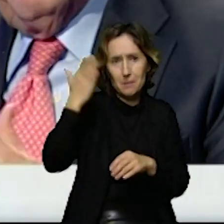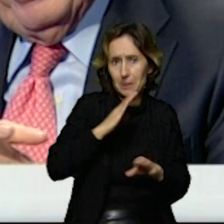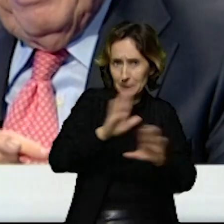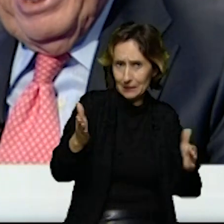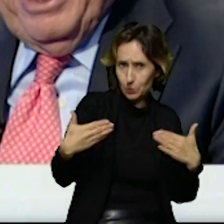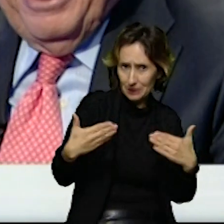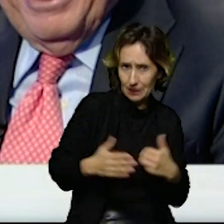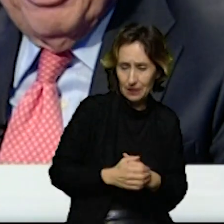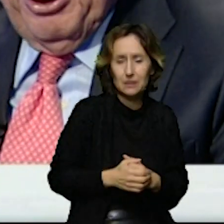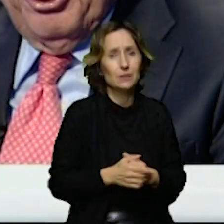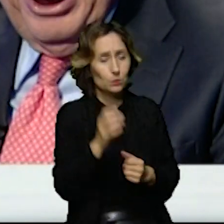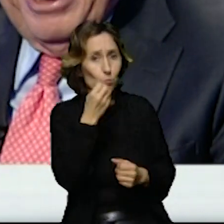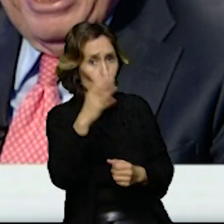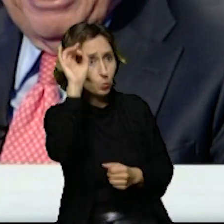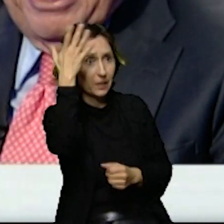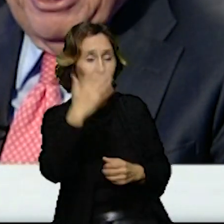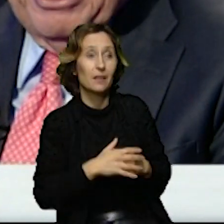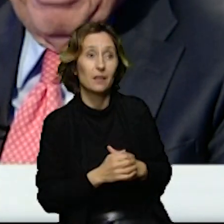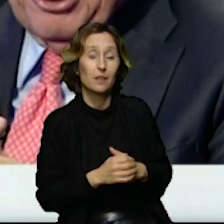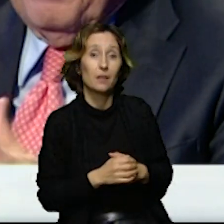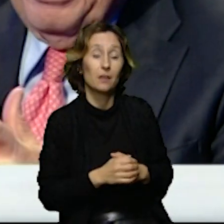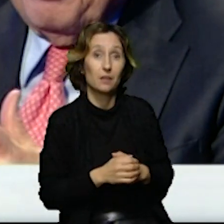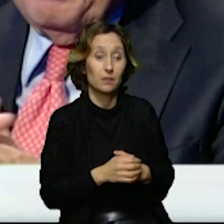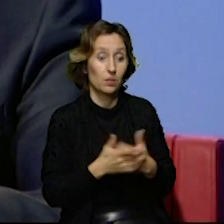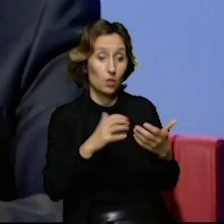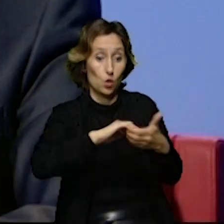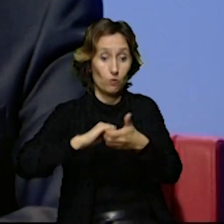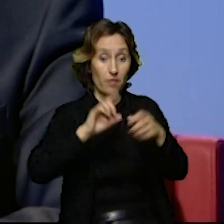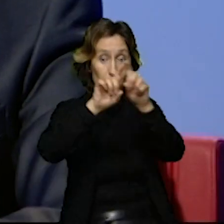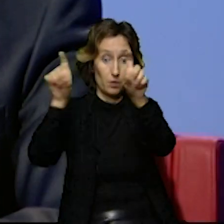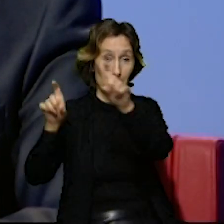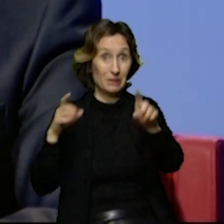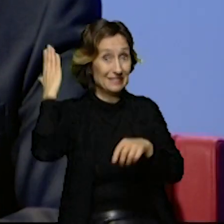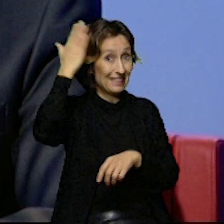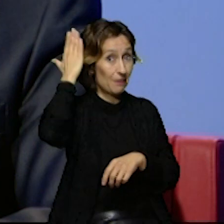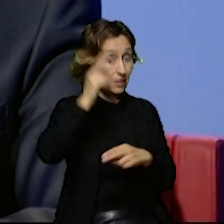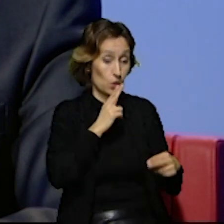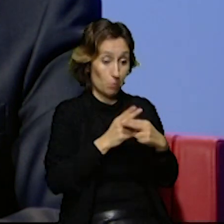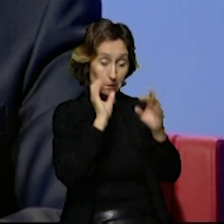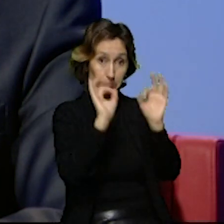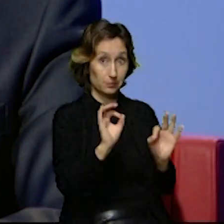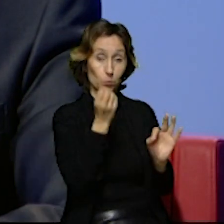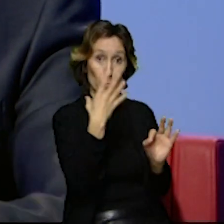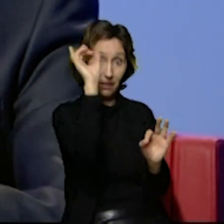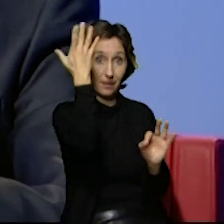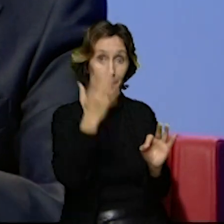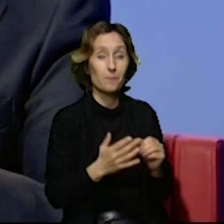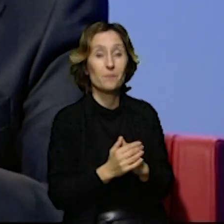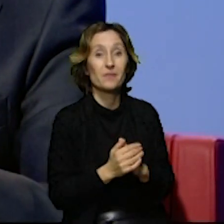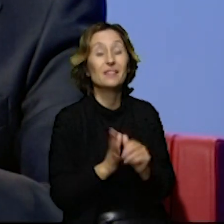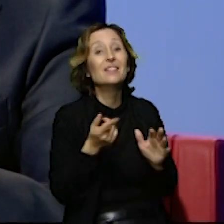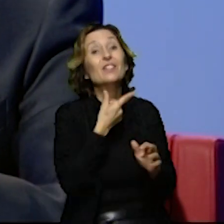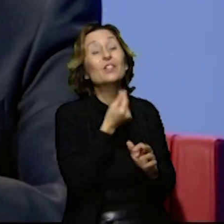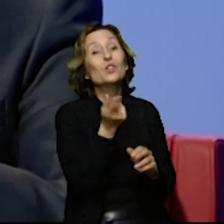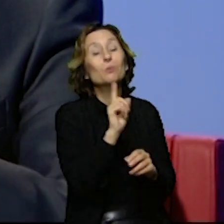Es una buena idea el llamar Confederación de Empresas de Navarra, teniendo en cuenta lo que no me